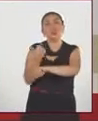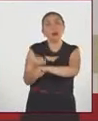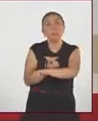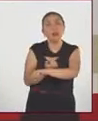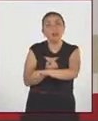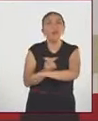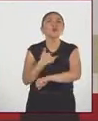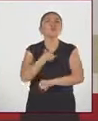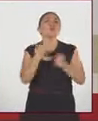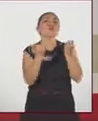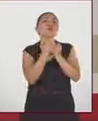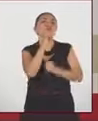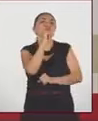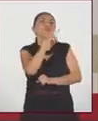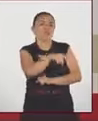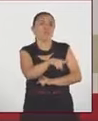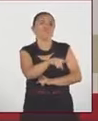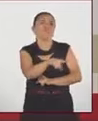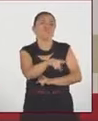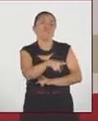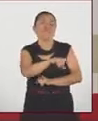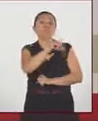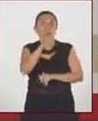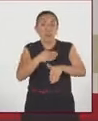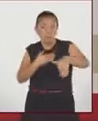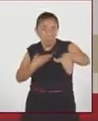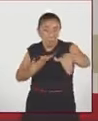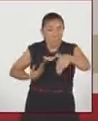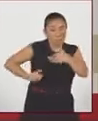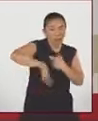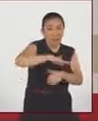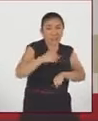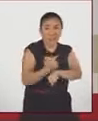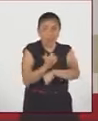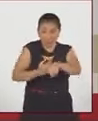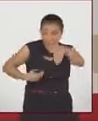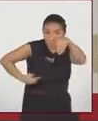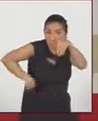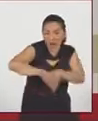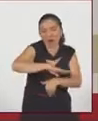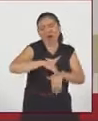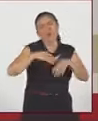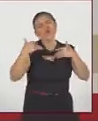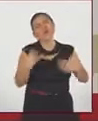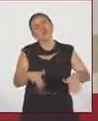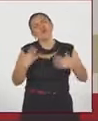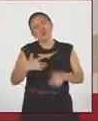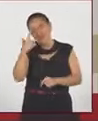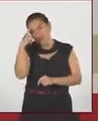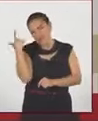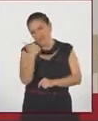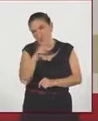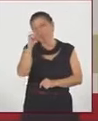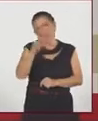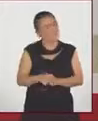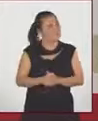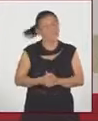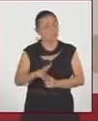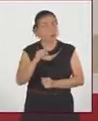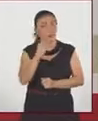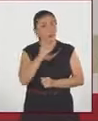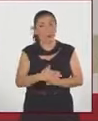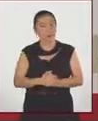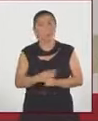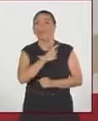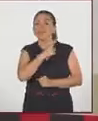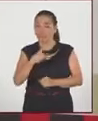lo mismo. Y pregarle de punterazo con el zapato era horrible. Sí, siempre no era recomendado. El zapato adecuado